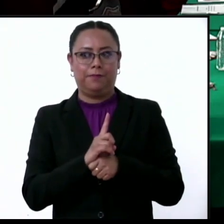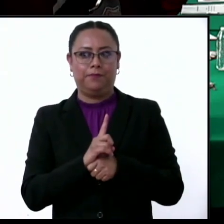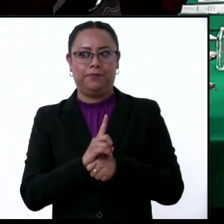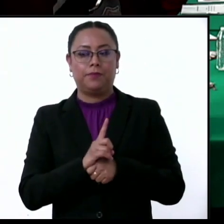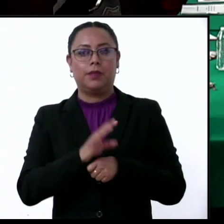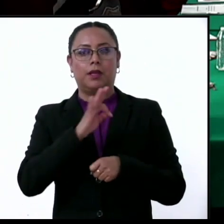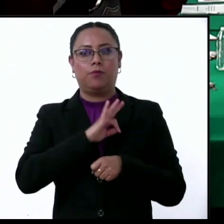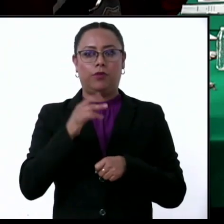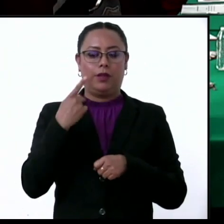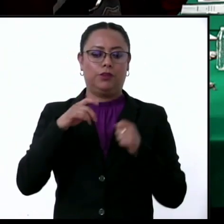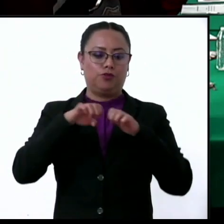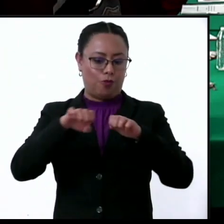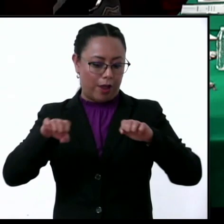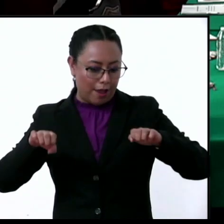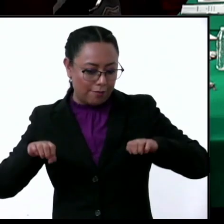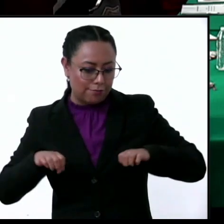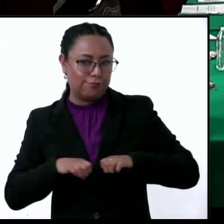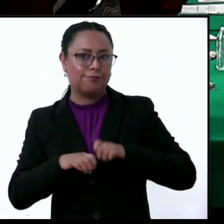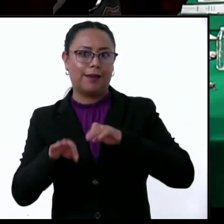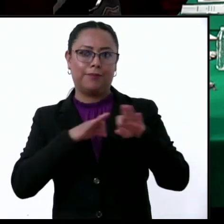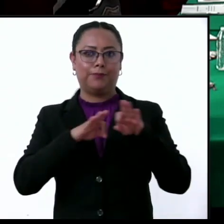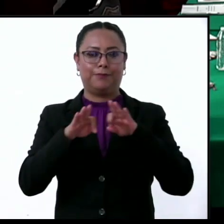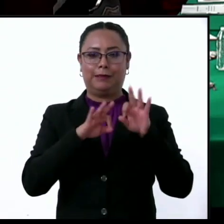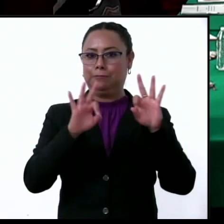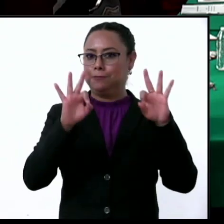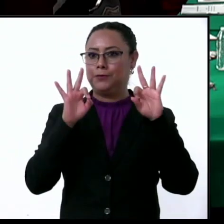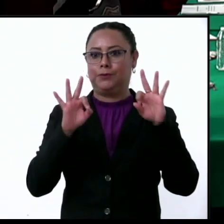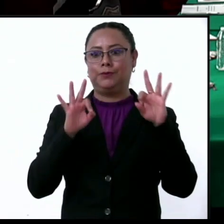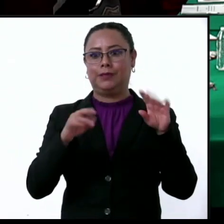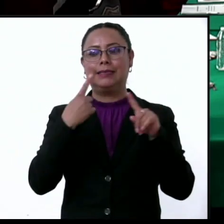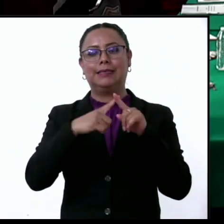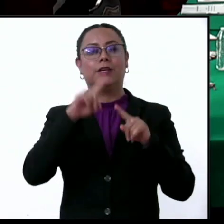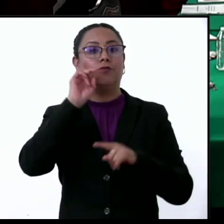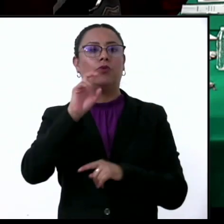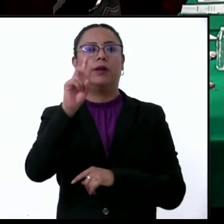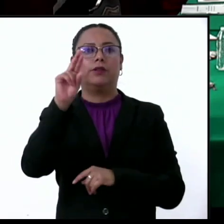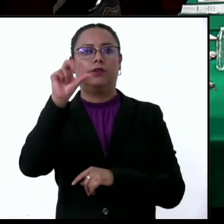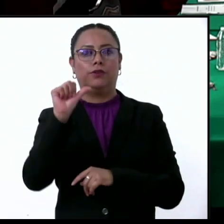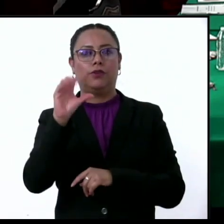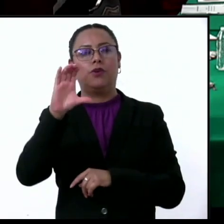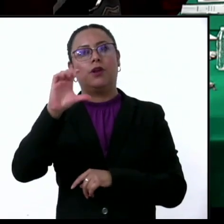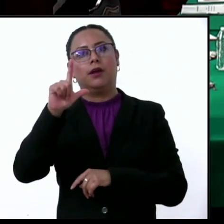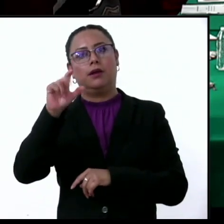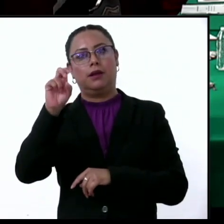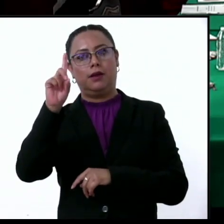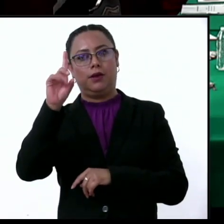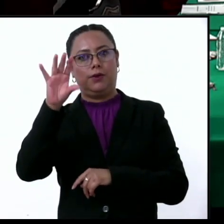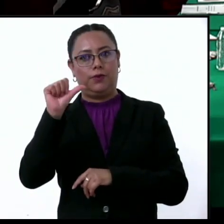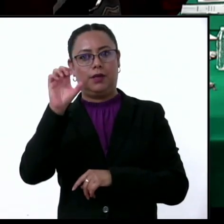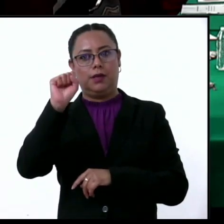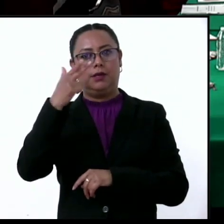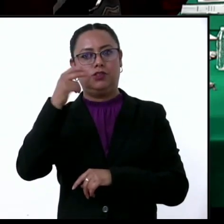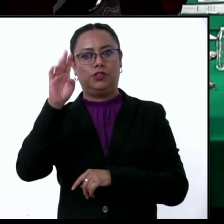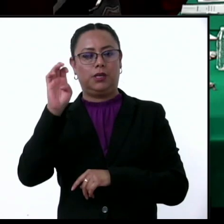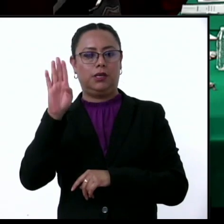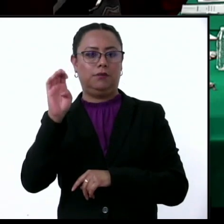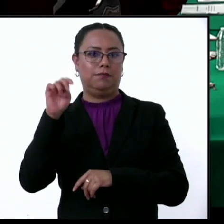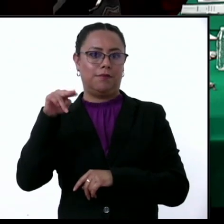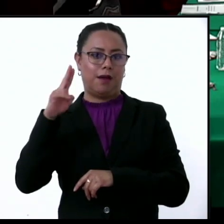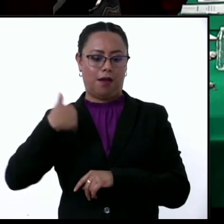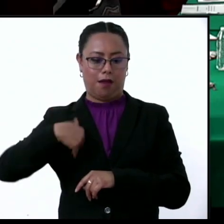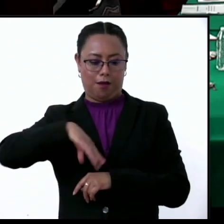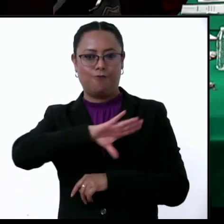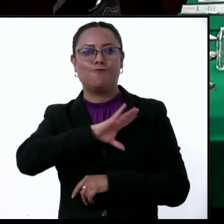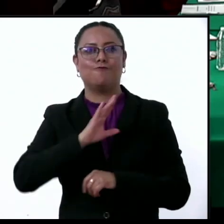su gabinete, un gabinete extraordinario, el de la doctora Claudia Sheinbaum Pardo, que hoy está en otras tareas, y al